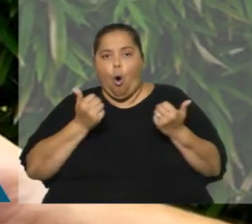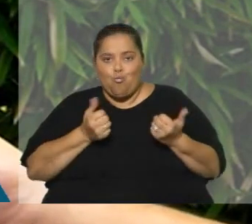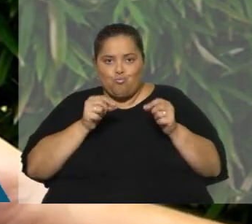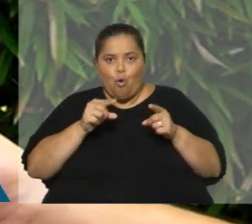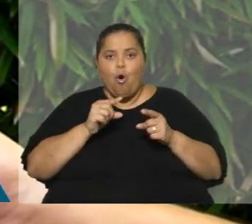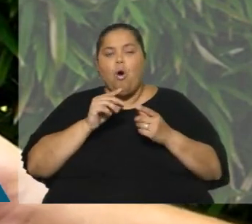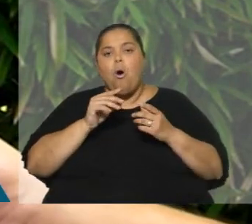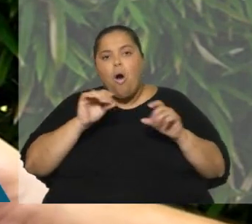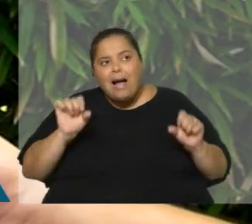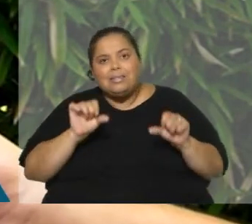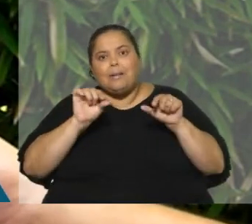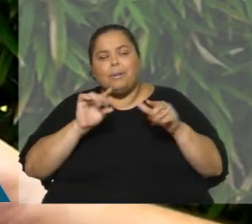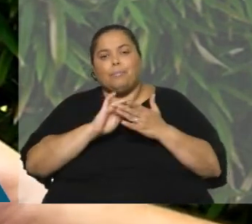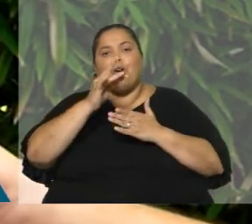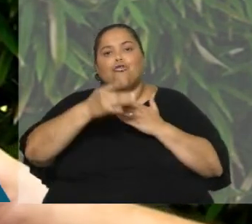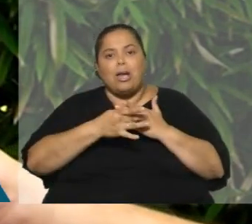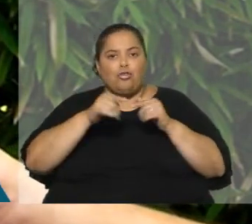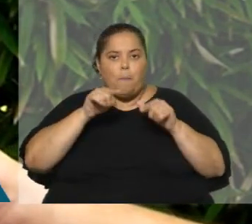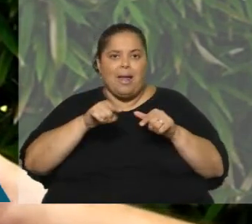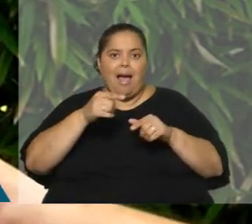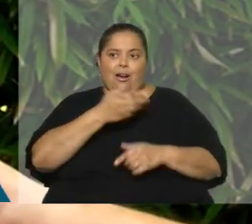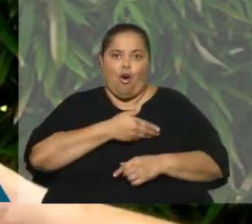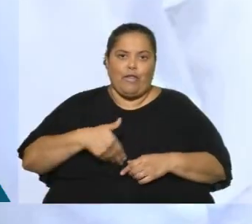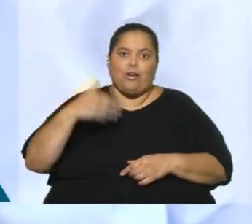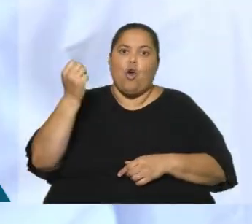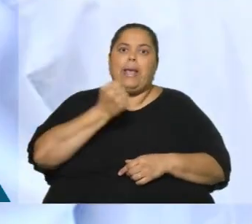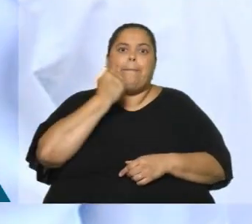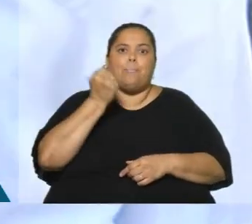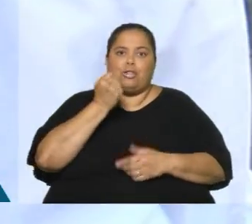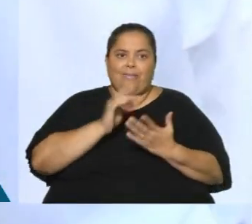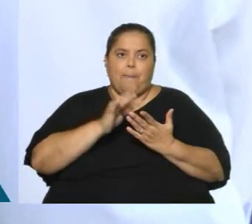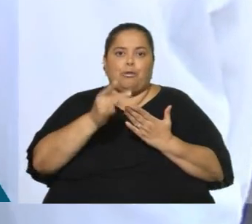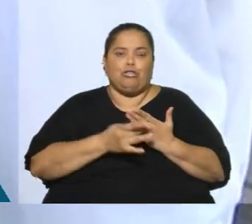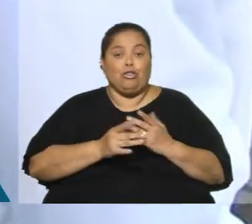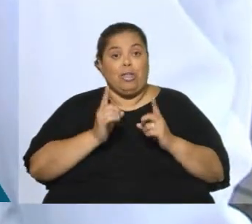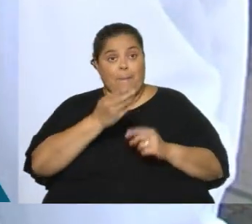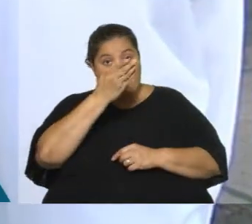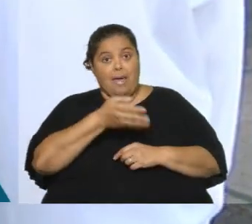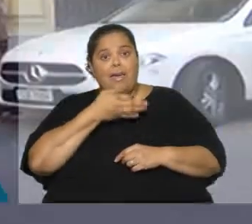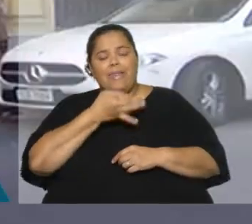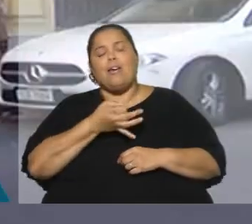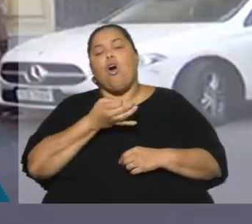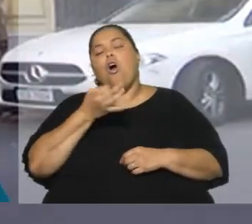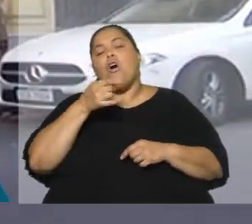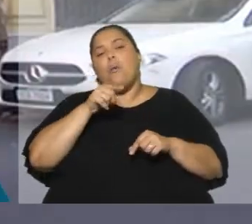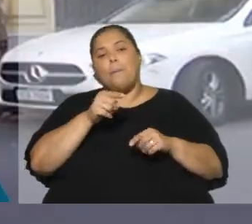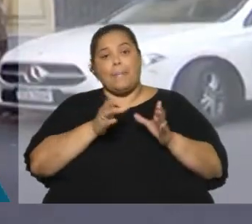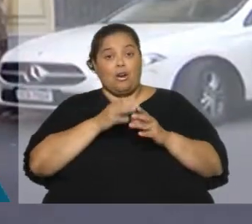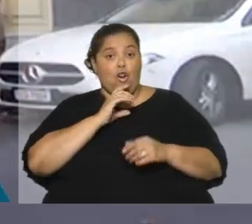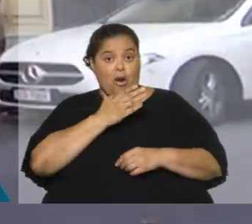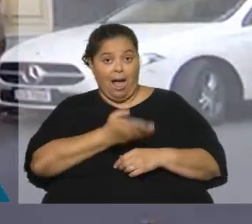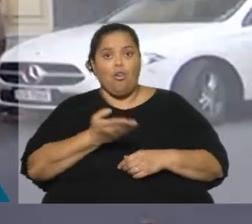esos proyectos que para el gobierno resultan tan importantes. El dirigente consideró que la conducta del exministro amerita una